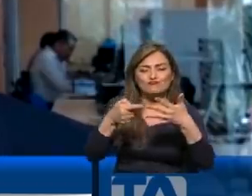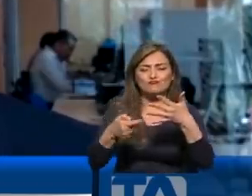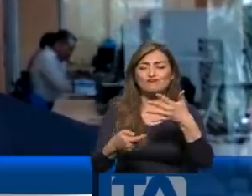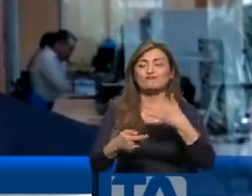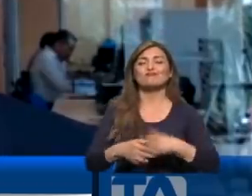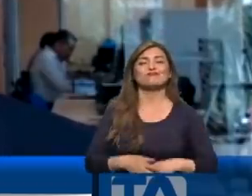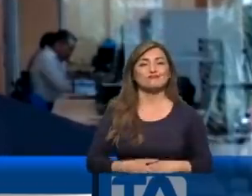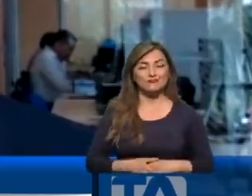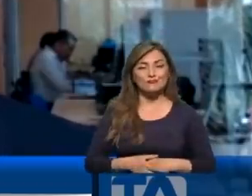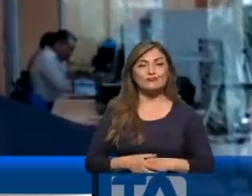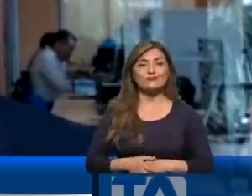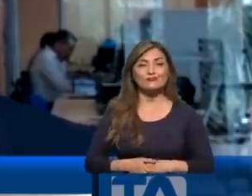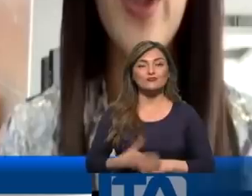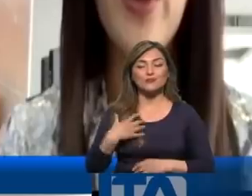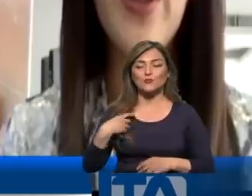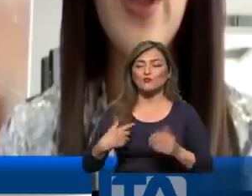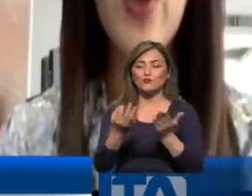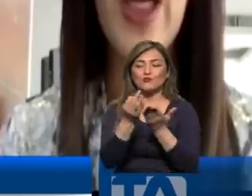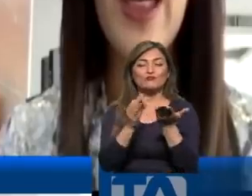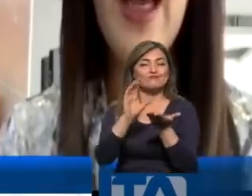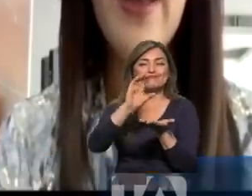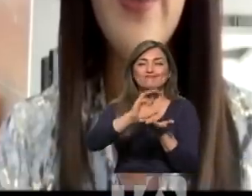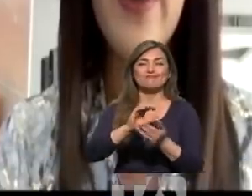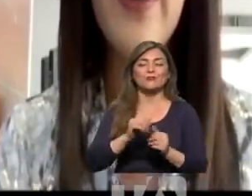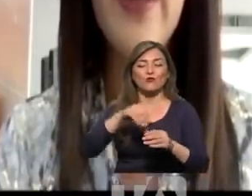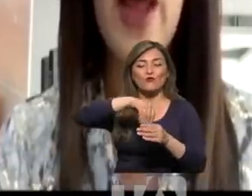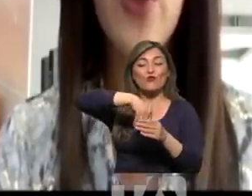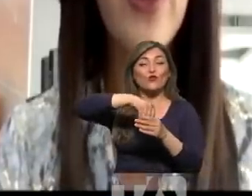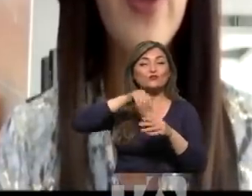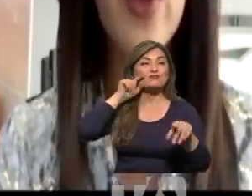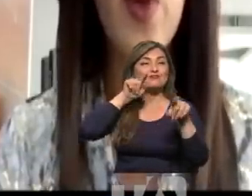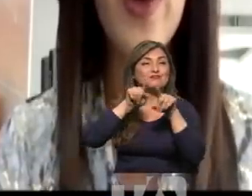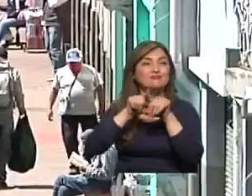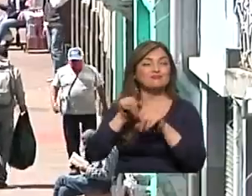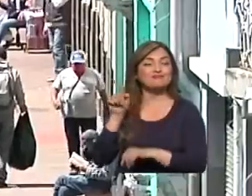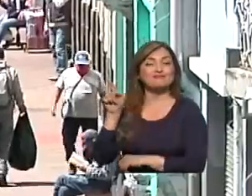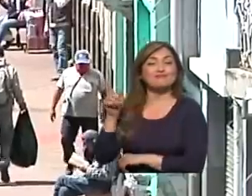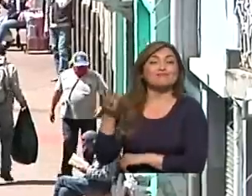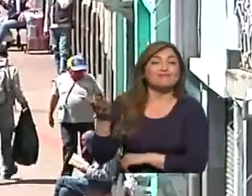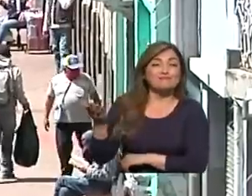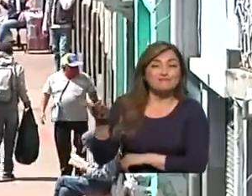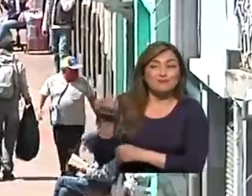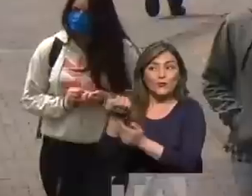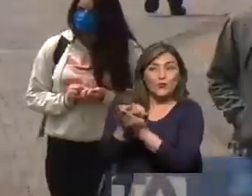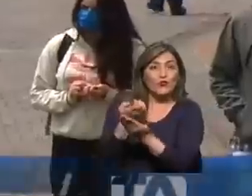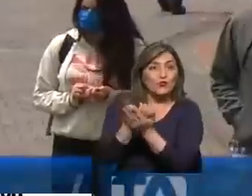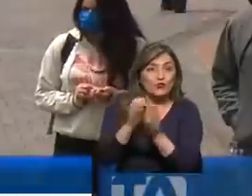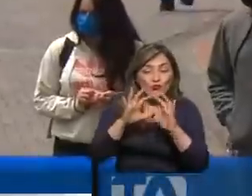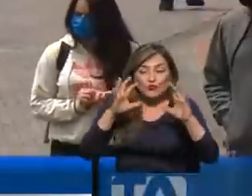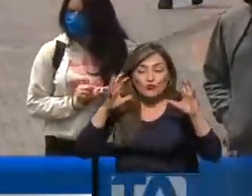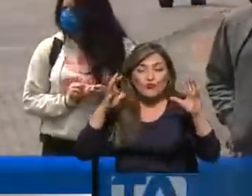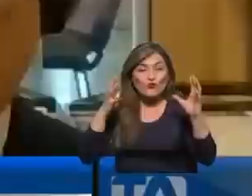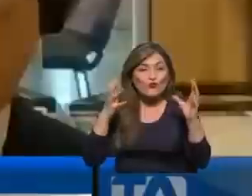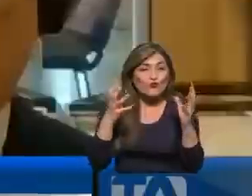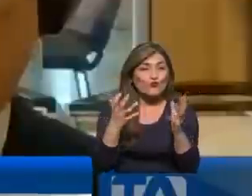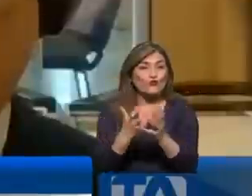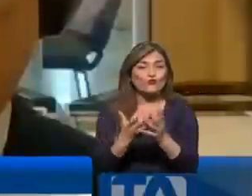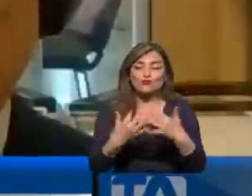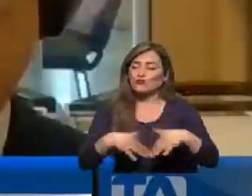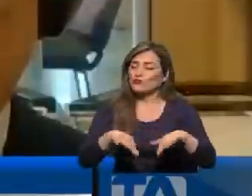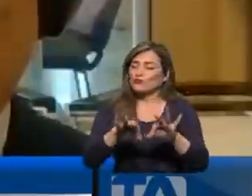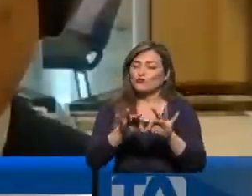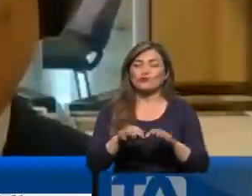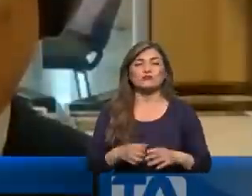necesidades están ya pactadas en el presupuesto. La idea del fondo, de acuerdo con Walter Spurrier, es que la economía del mundo se dinamice. El